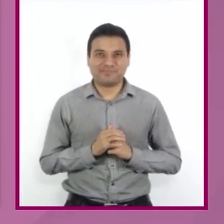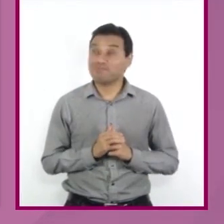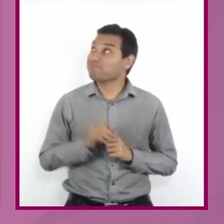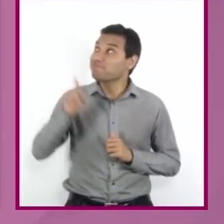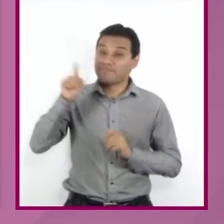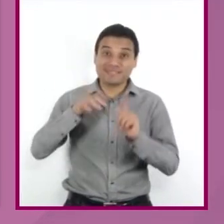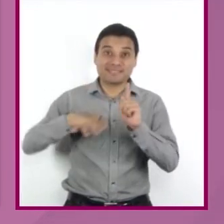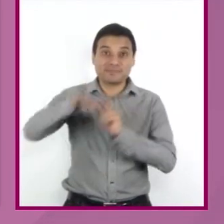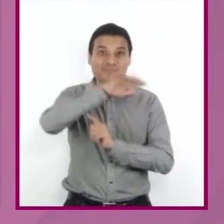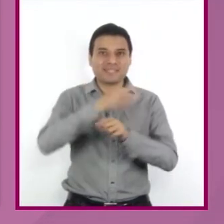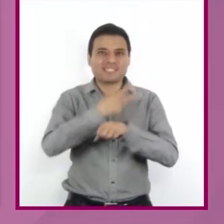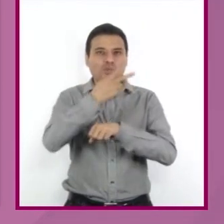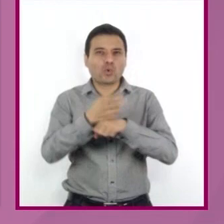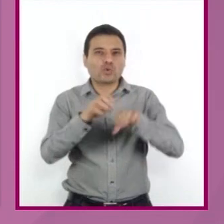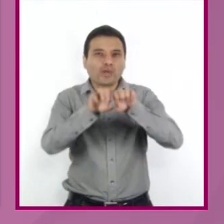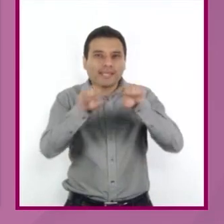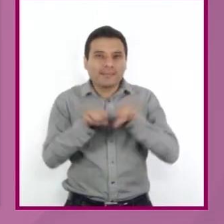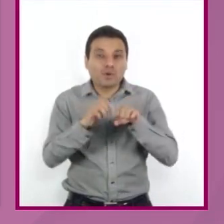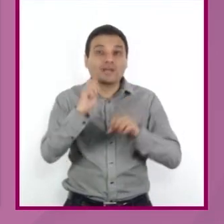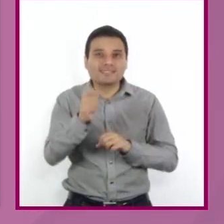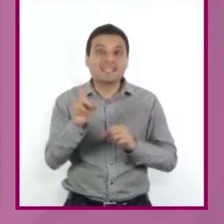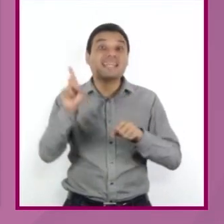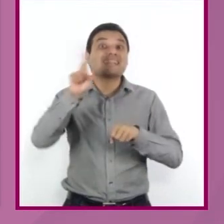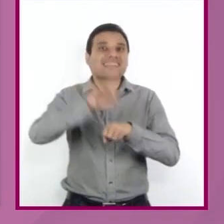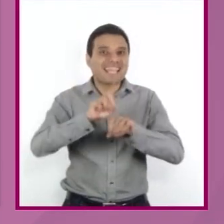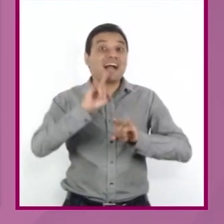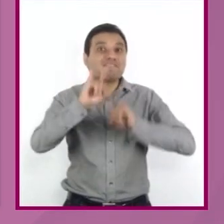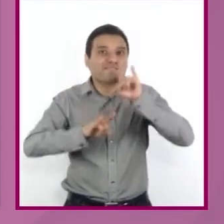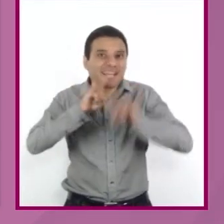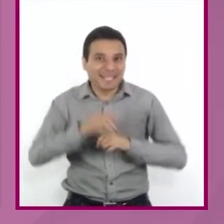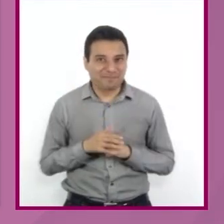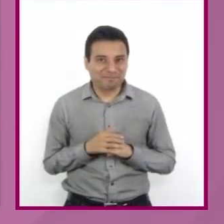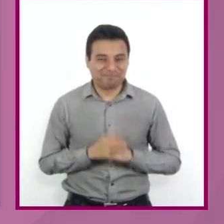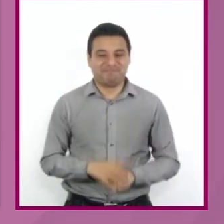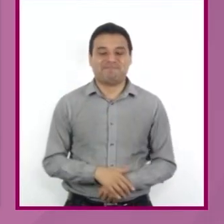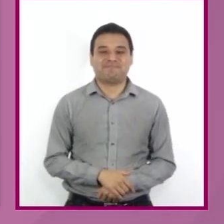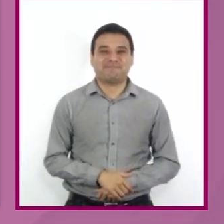para el segundo equipo es un día en la feria.